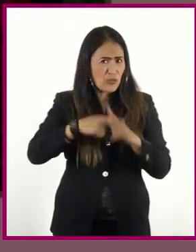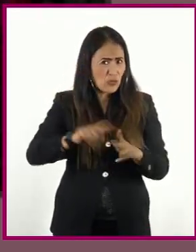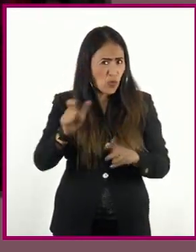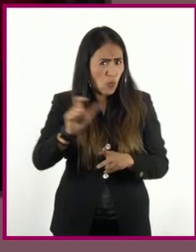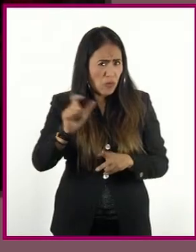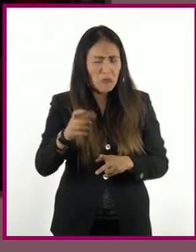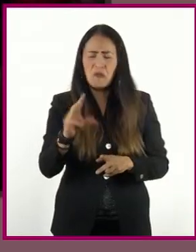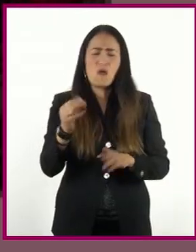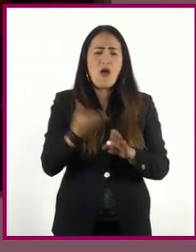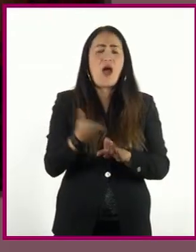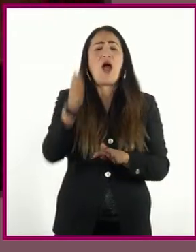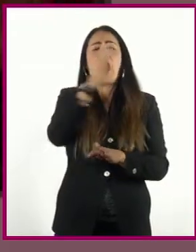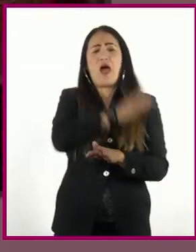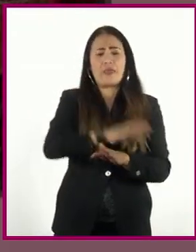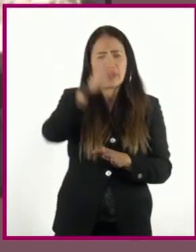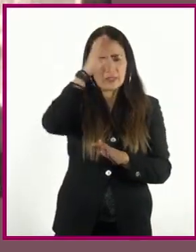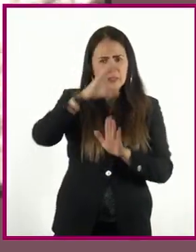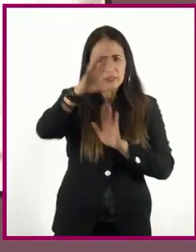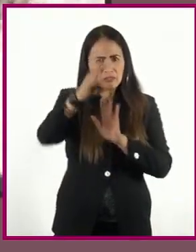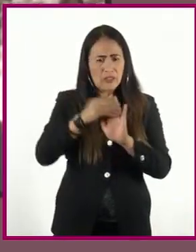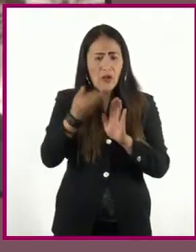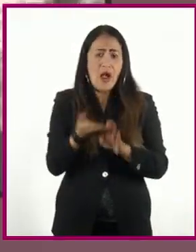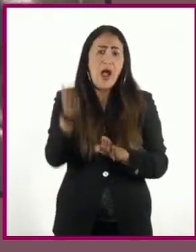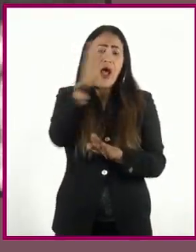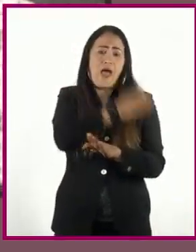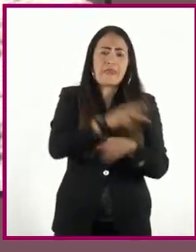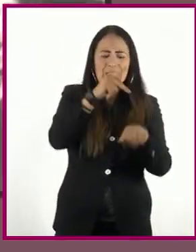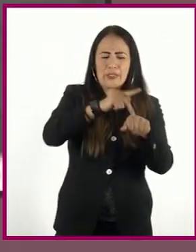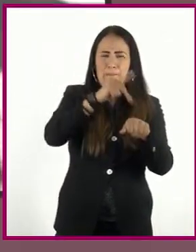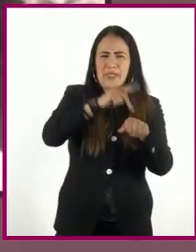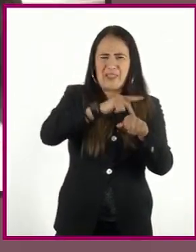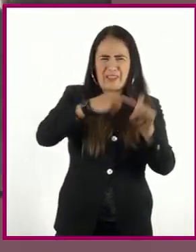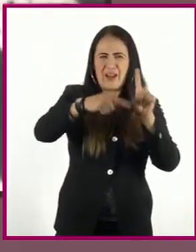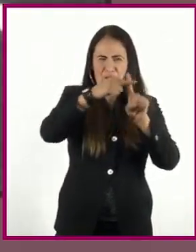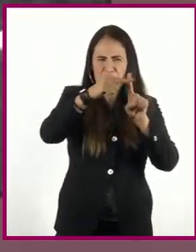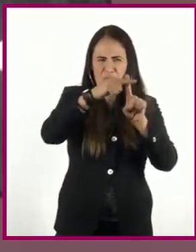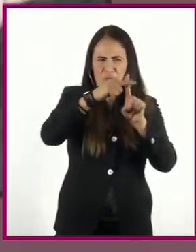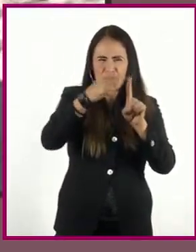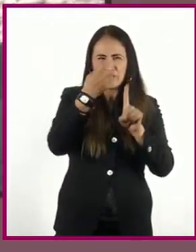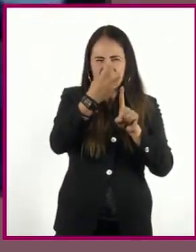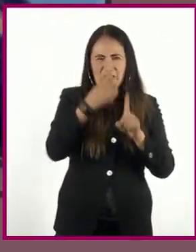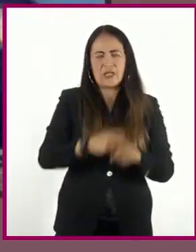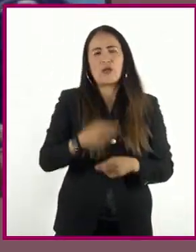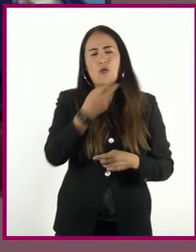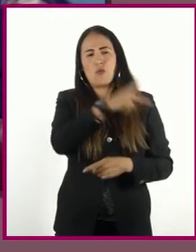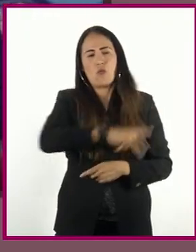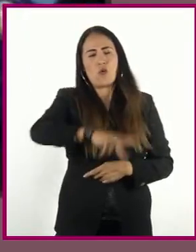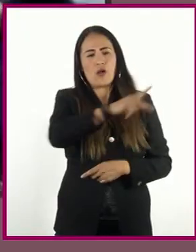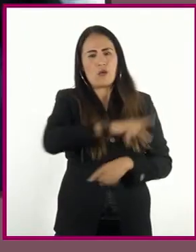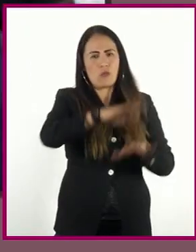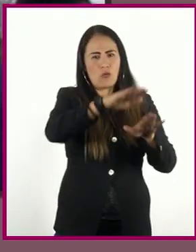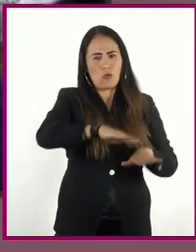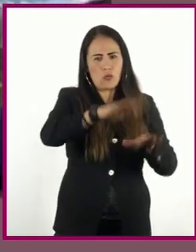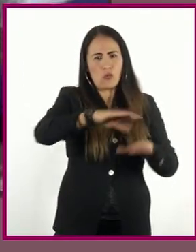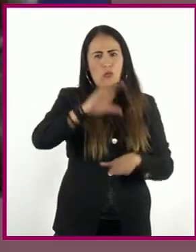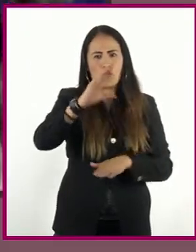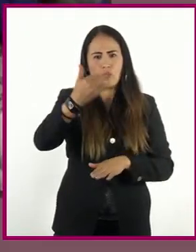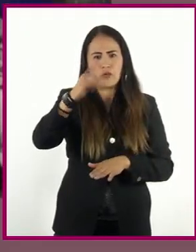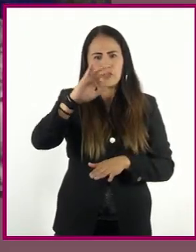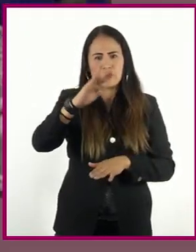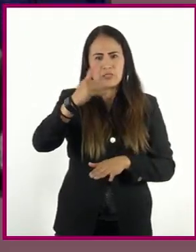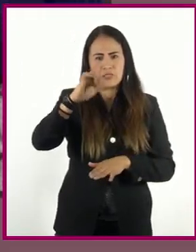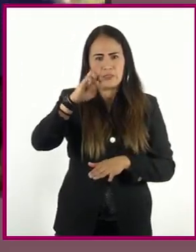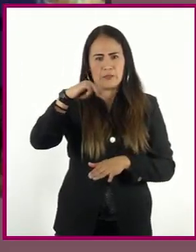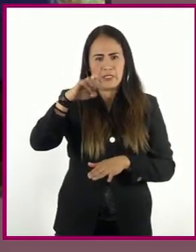la cristiana hubo otra de piedra, una cruz prehispánica adorada por el pueblo ñañú chichimeca que cada